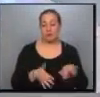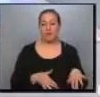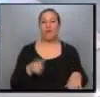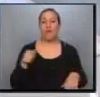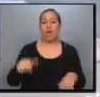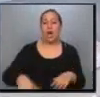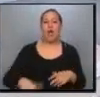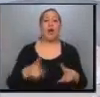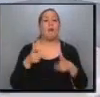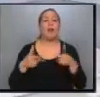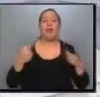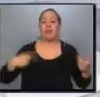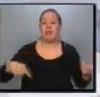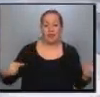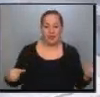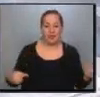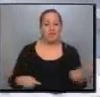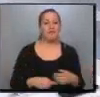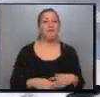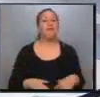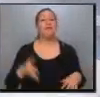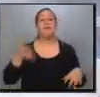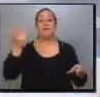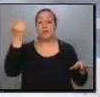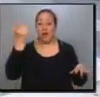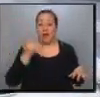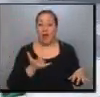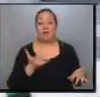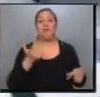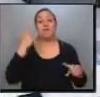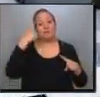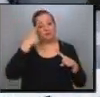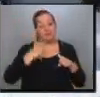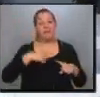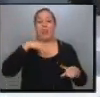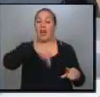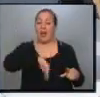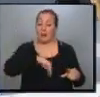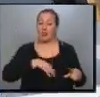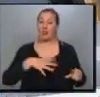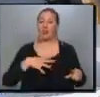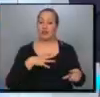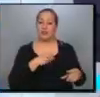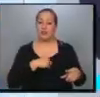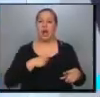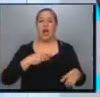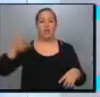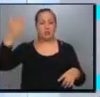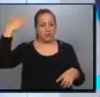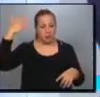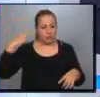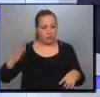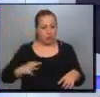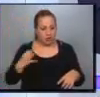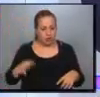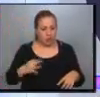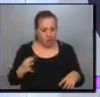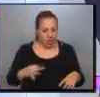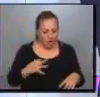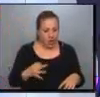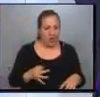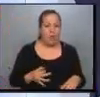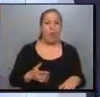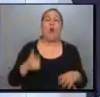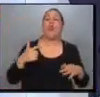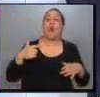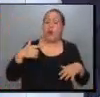Para hablar de qué, Romy. Donde hubo fuego, cenizas quedan. Pero esto fue hace muchos años. Es verdad. Y cuando pasa mucho tiempo también,